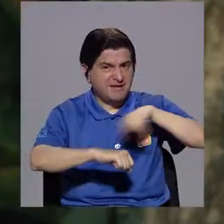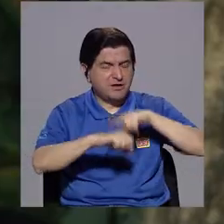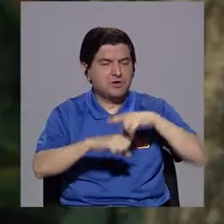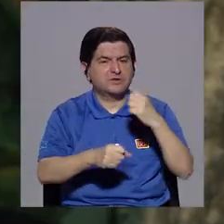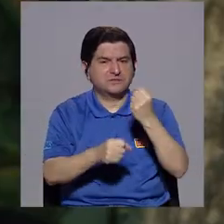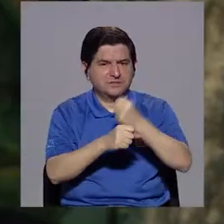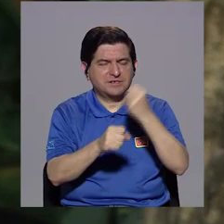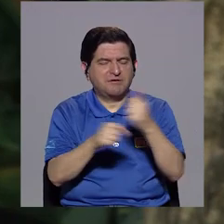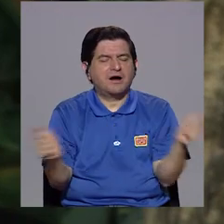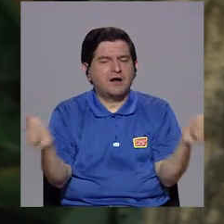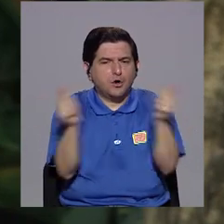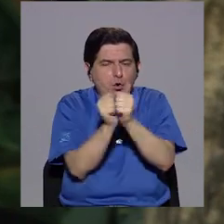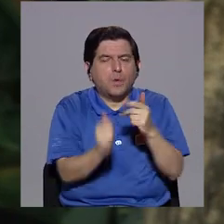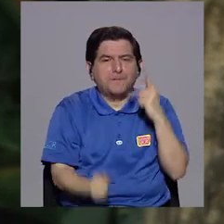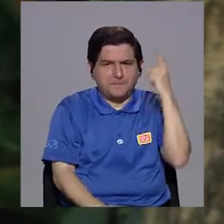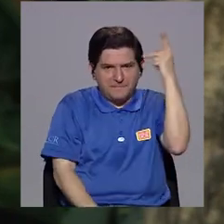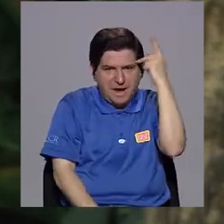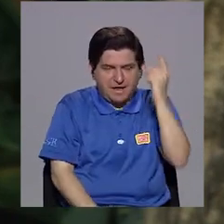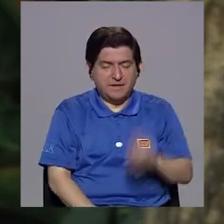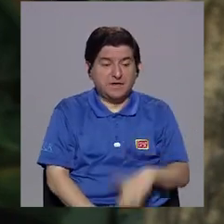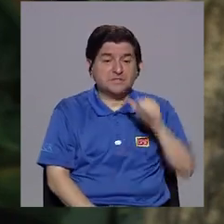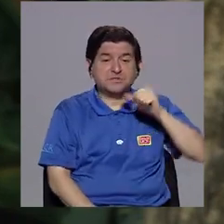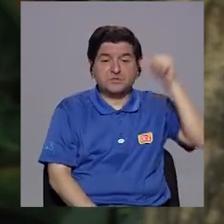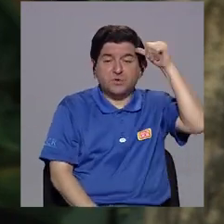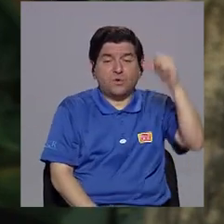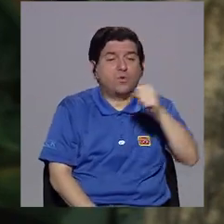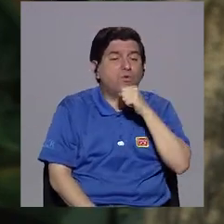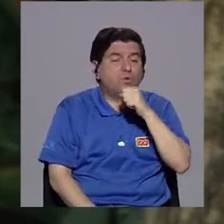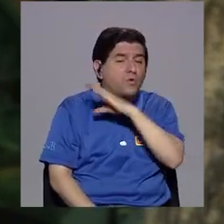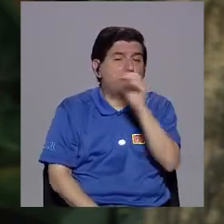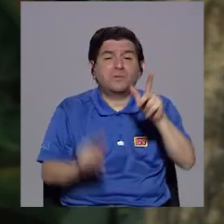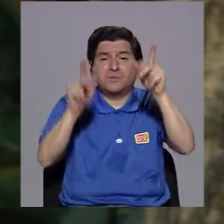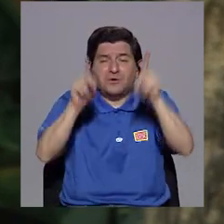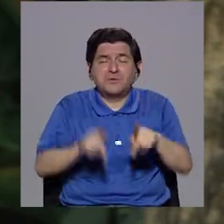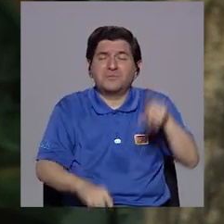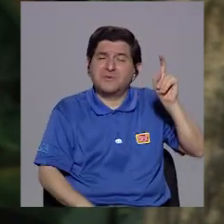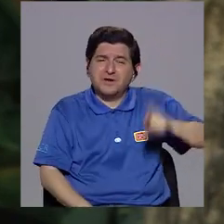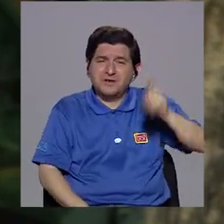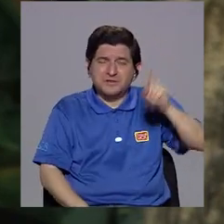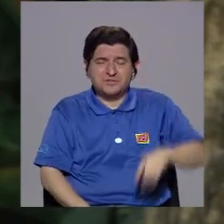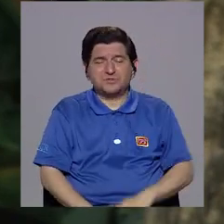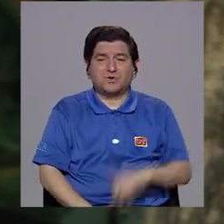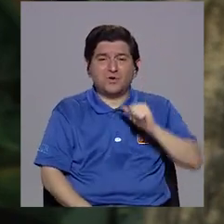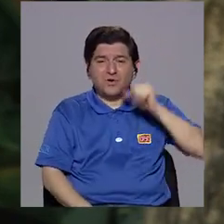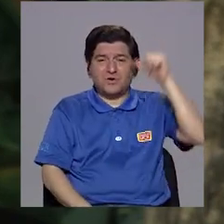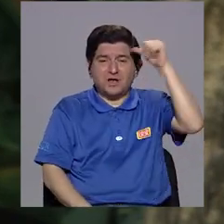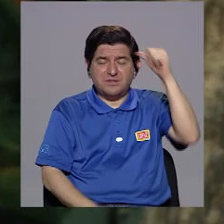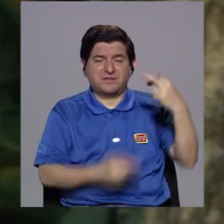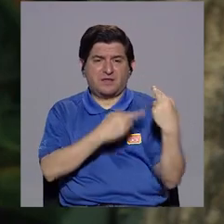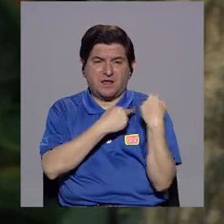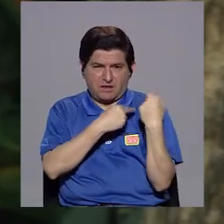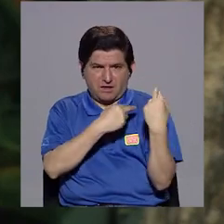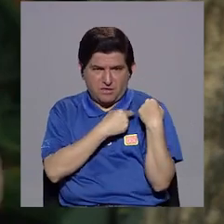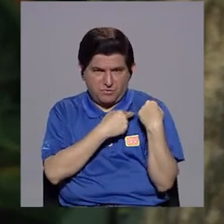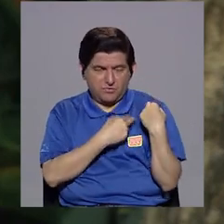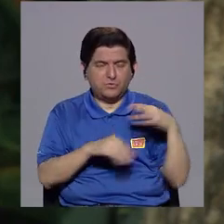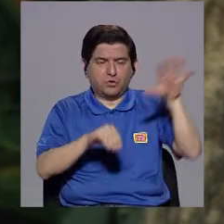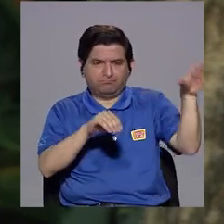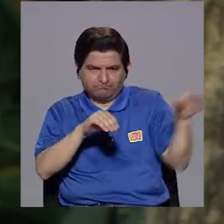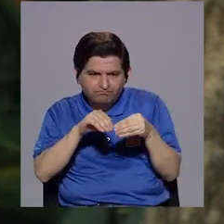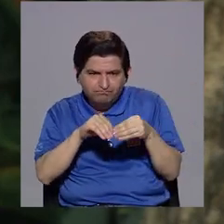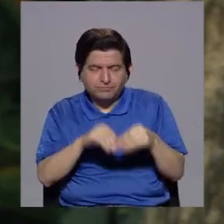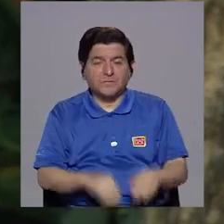lo general se trabaja con los padres de familia, cuando son adultos mayores o cuando son personas que requieren de un adulto que se haga cargo,